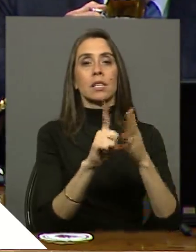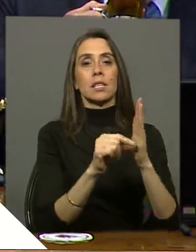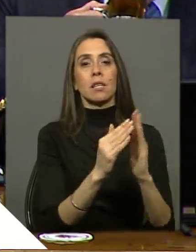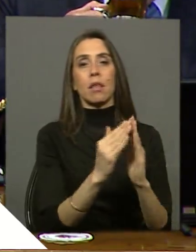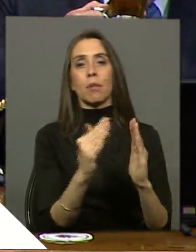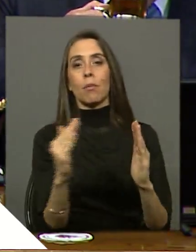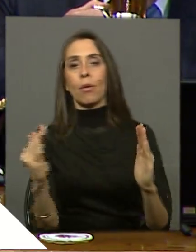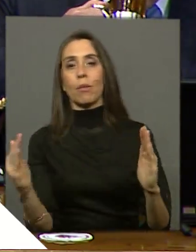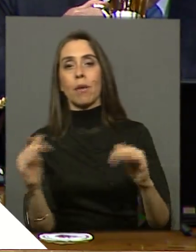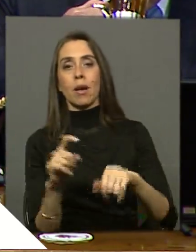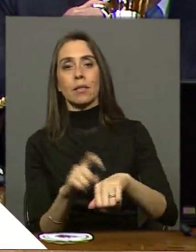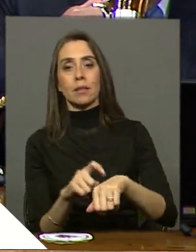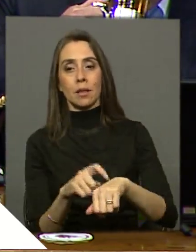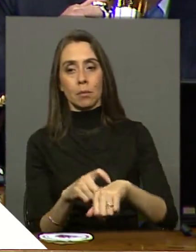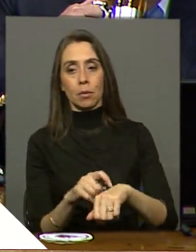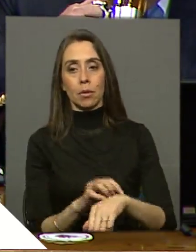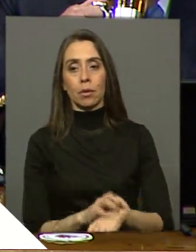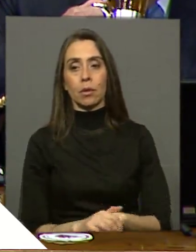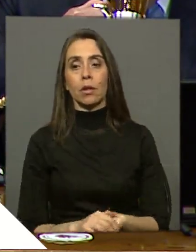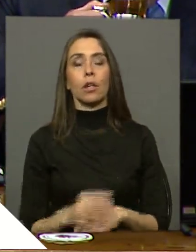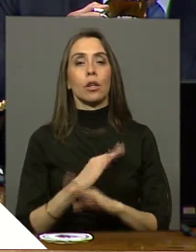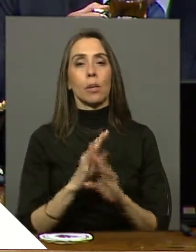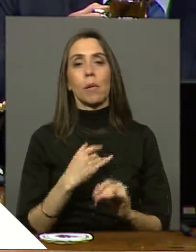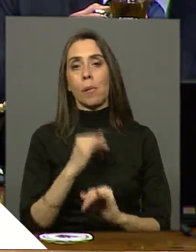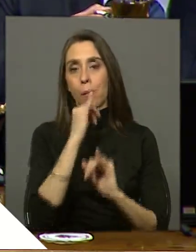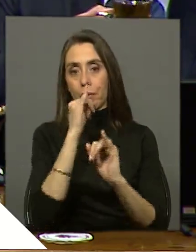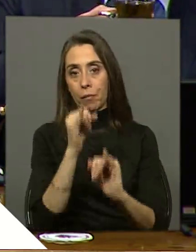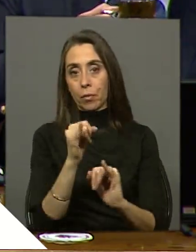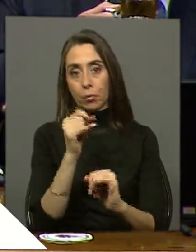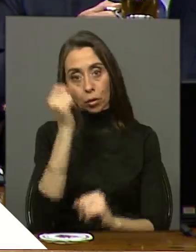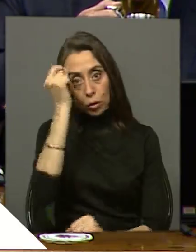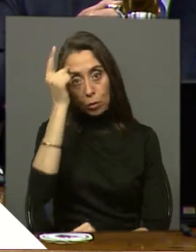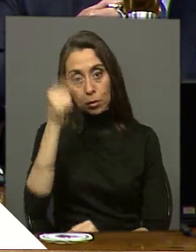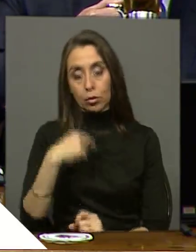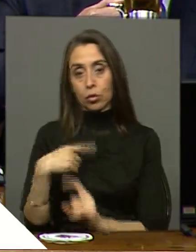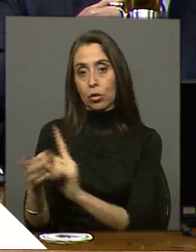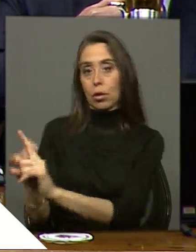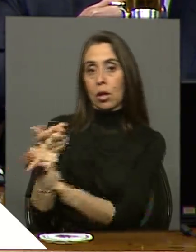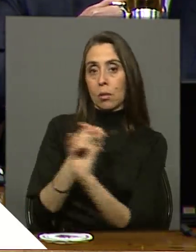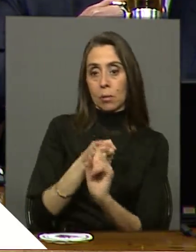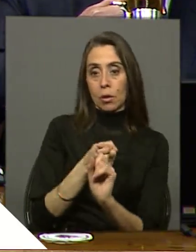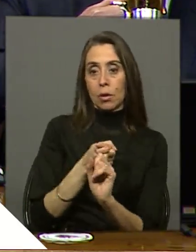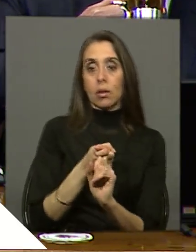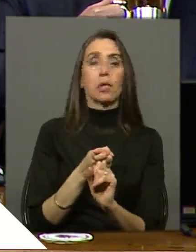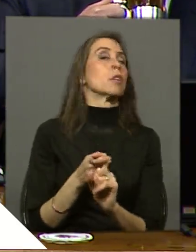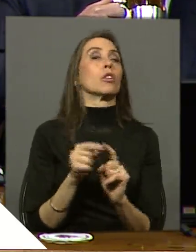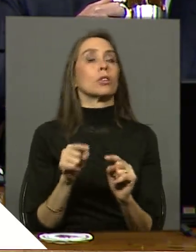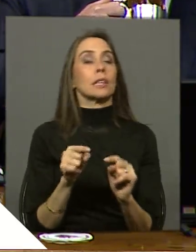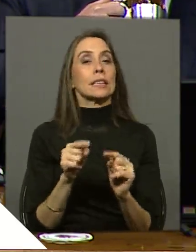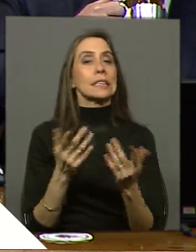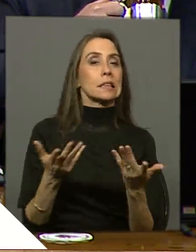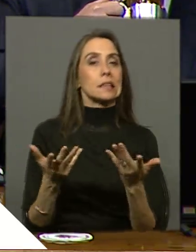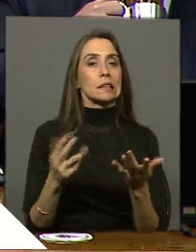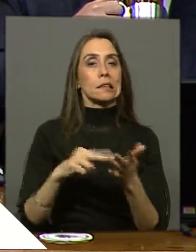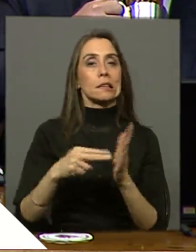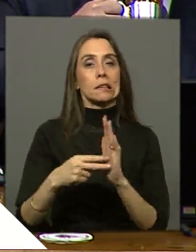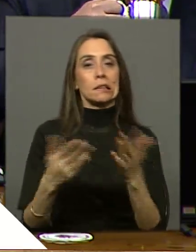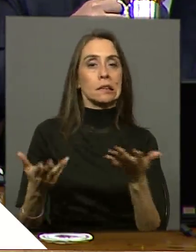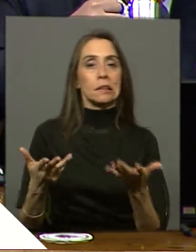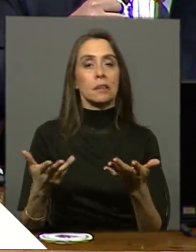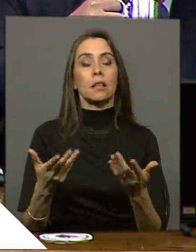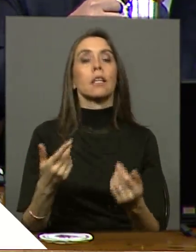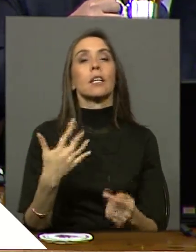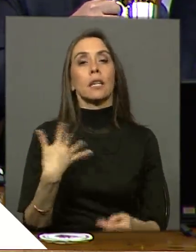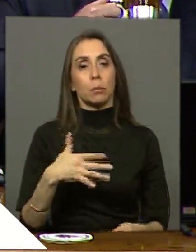tiempo. Yo me limito a dar esa información, entiendo que recojo la aspiración. Entonces, tenemos esa tensión y me pareció